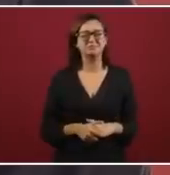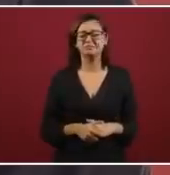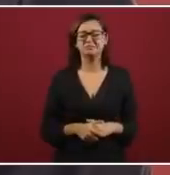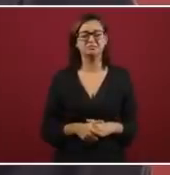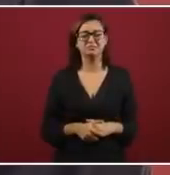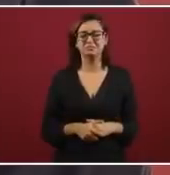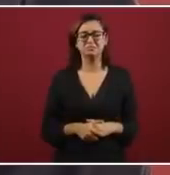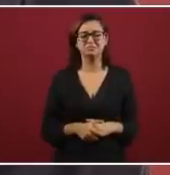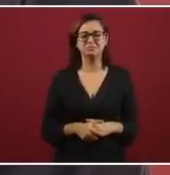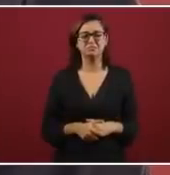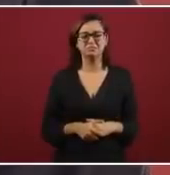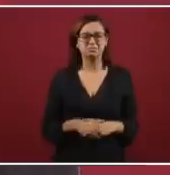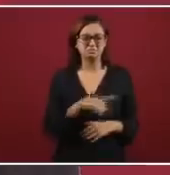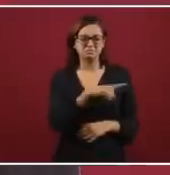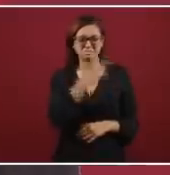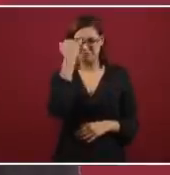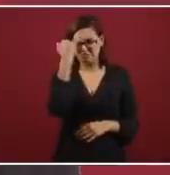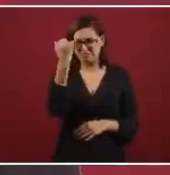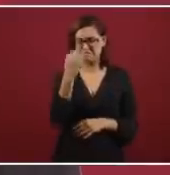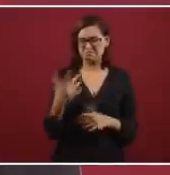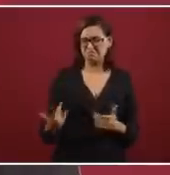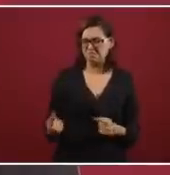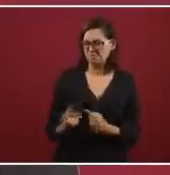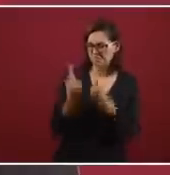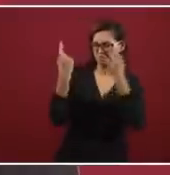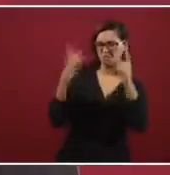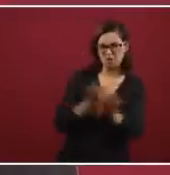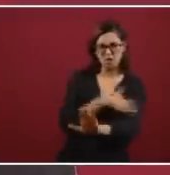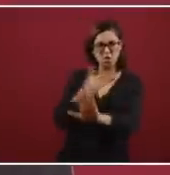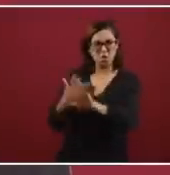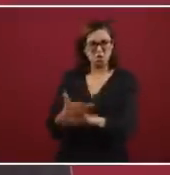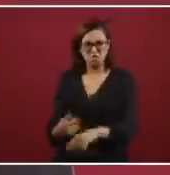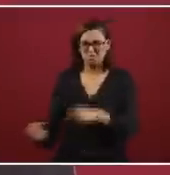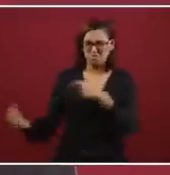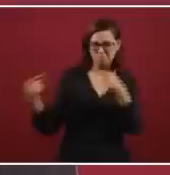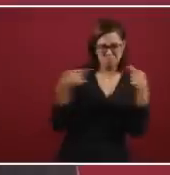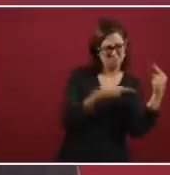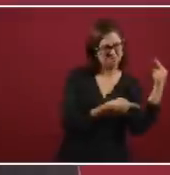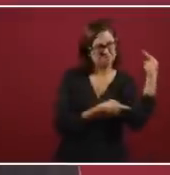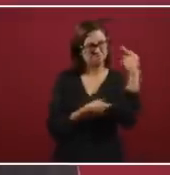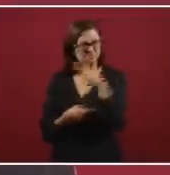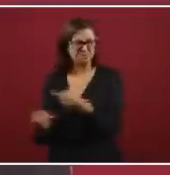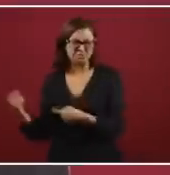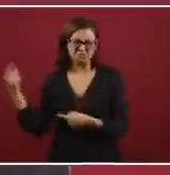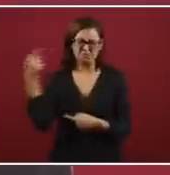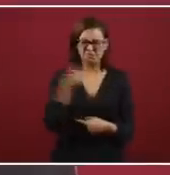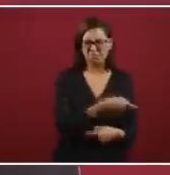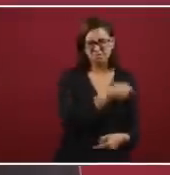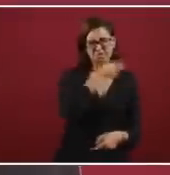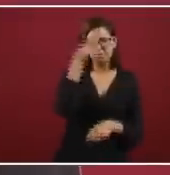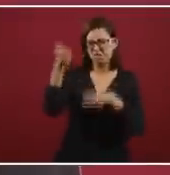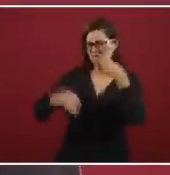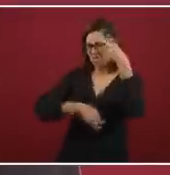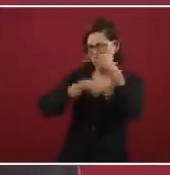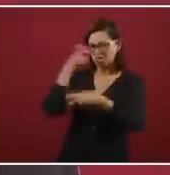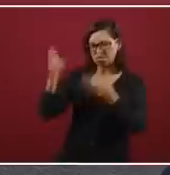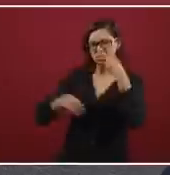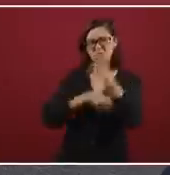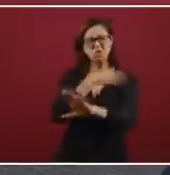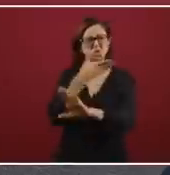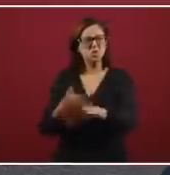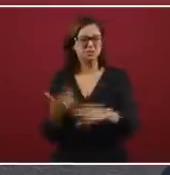Por este enfrentamiento, encono, discordia, desprestigio a las maestras,